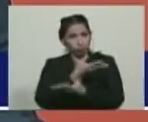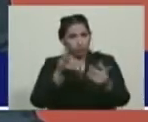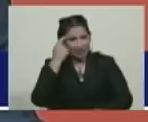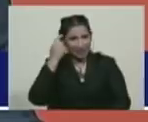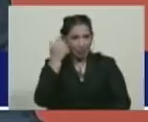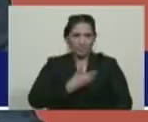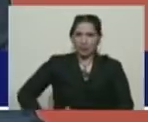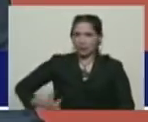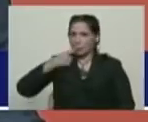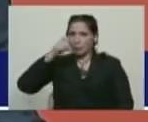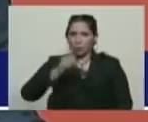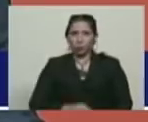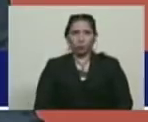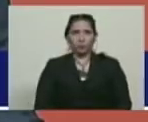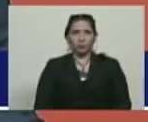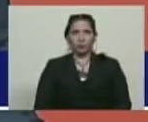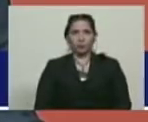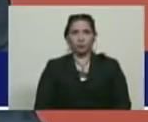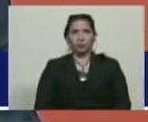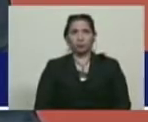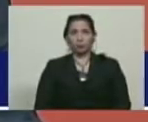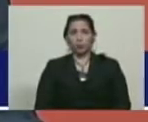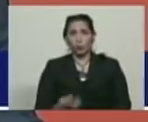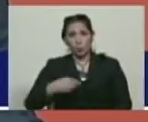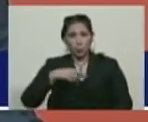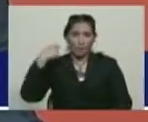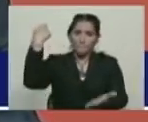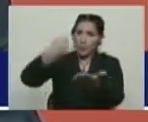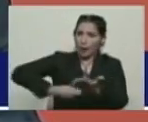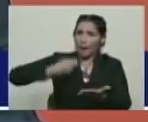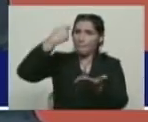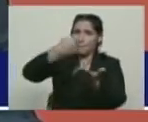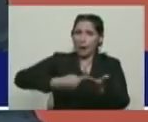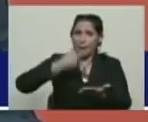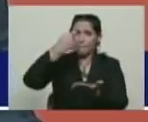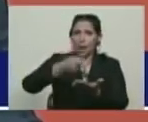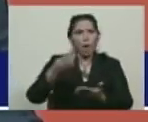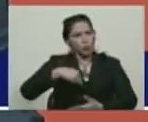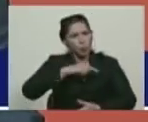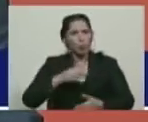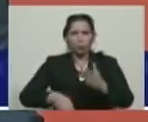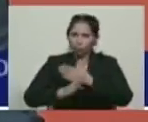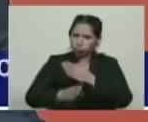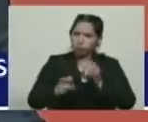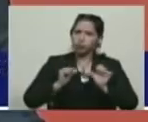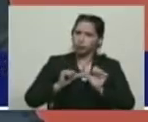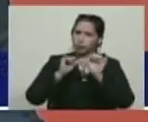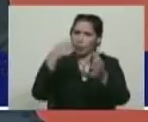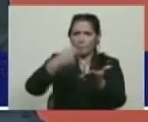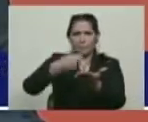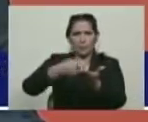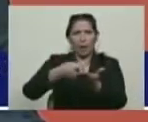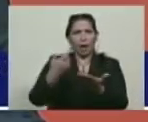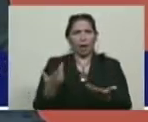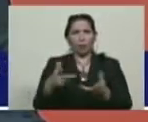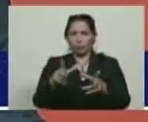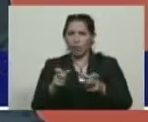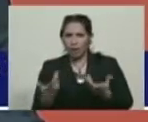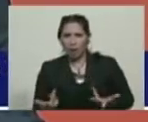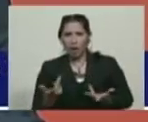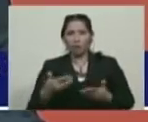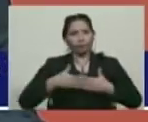obrero nicolás maduro les ha venido pagando su salario les vamos a seguir pagando su salario y les vamos a garantizar